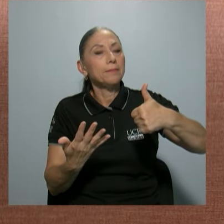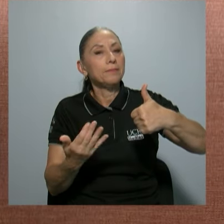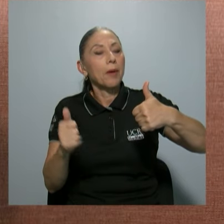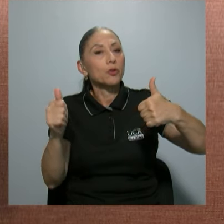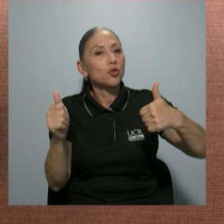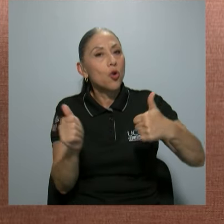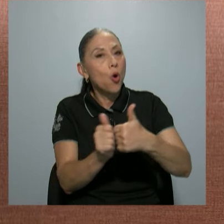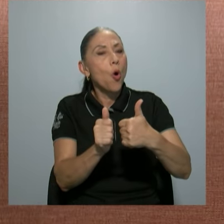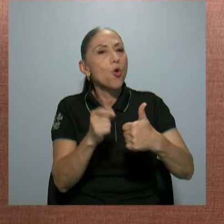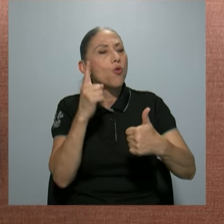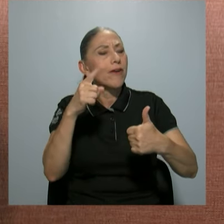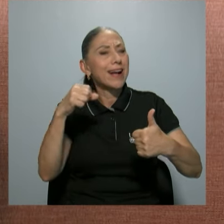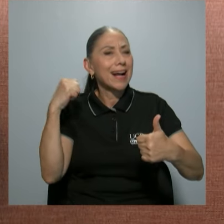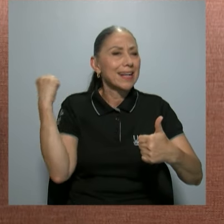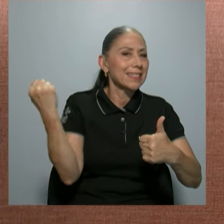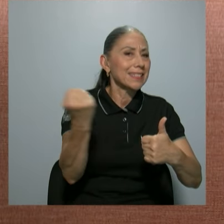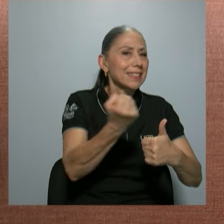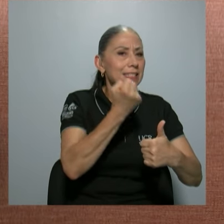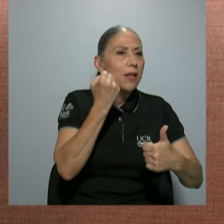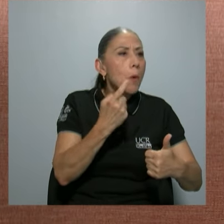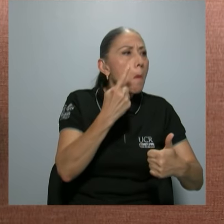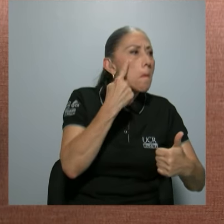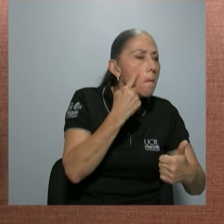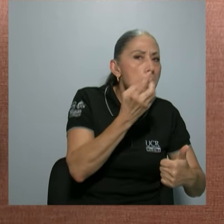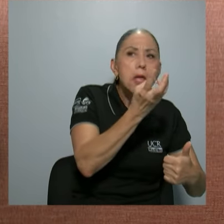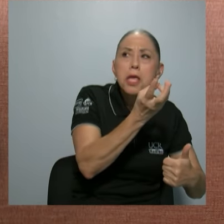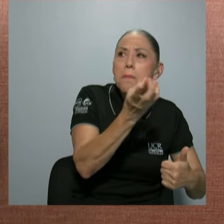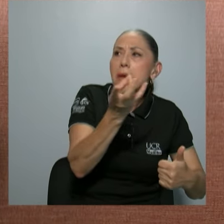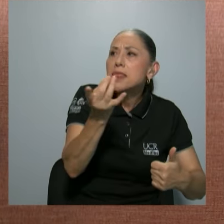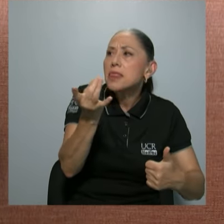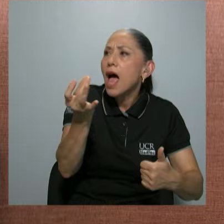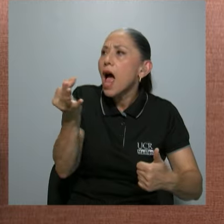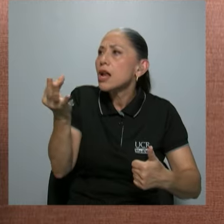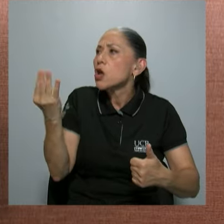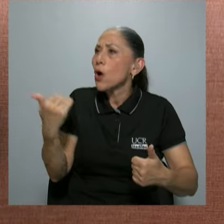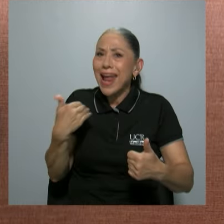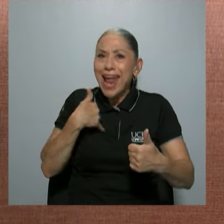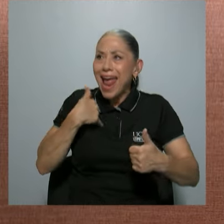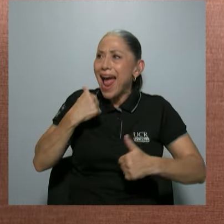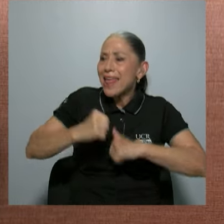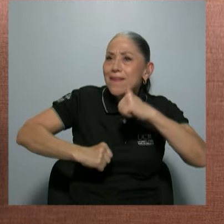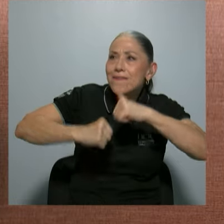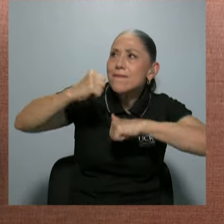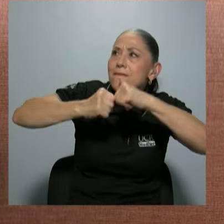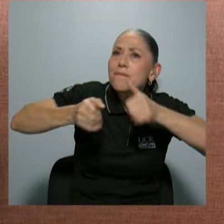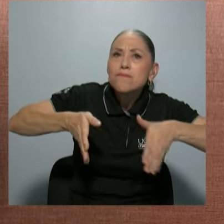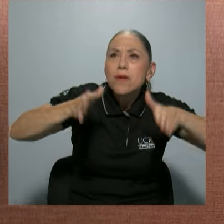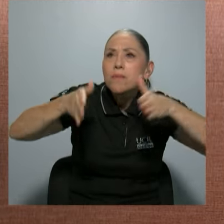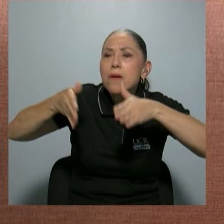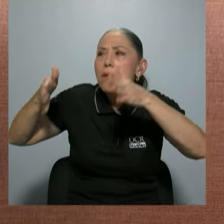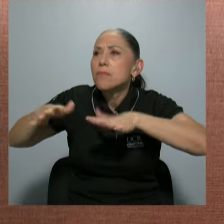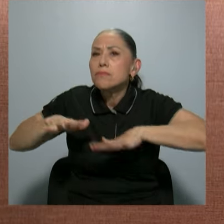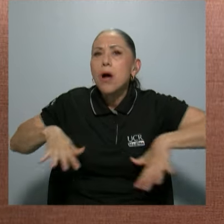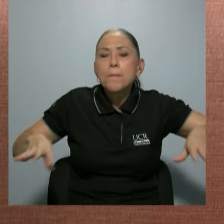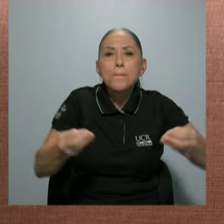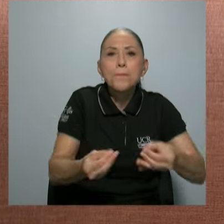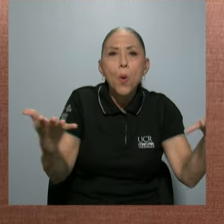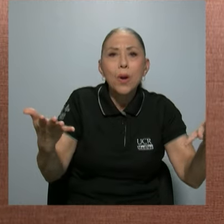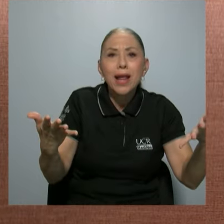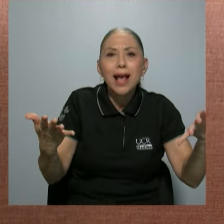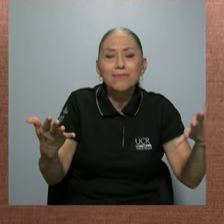un agresivo inventario de infraestructura pública, sobre todo porque sabemos que el Estado no tiene